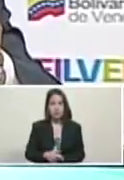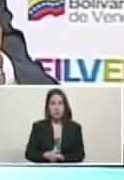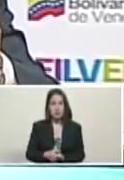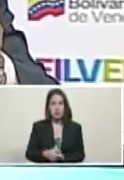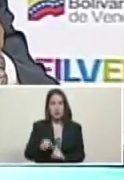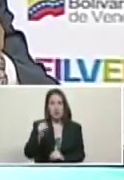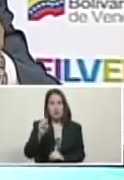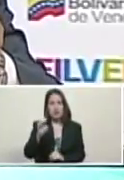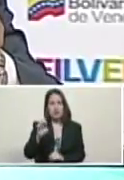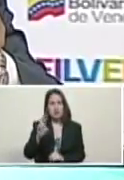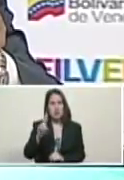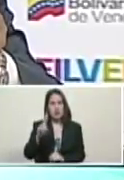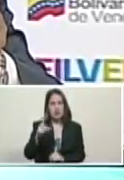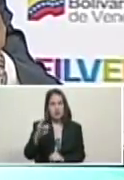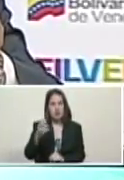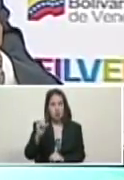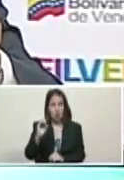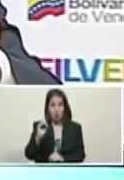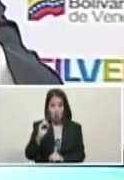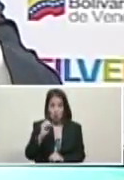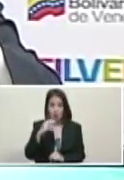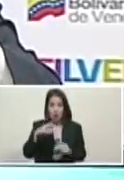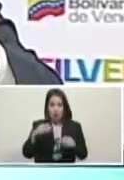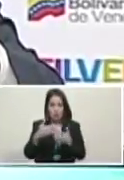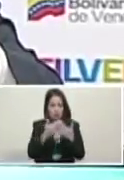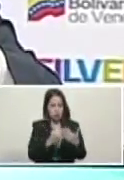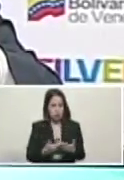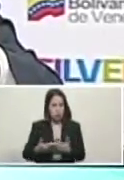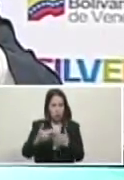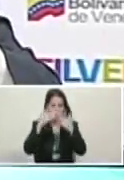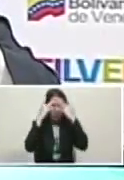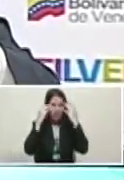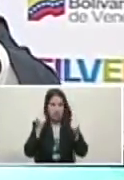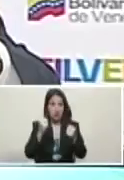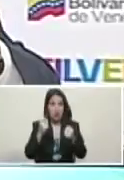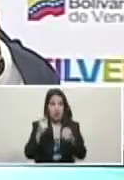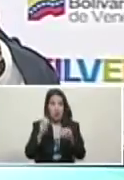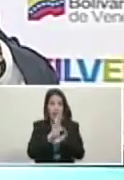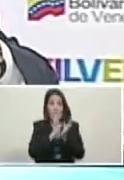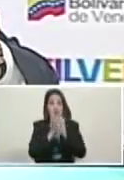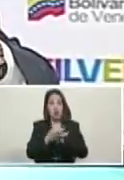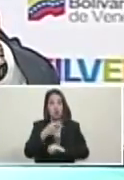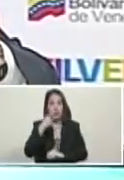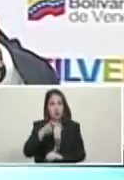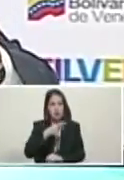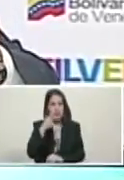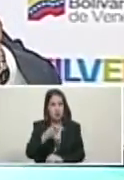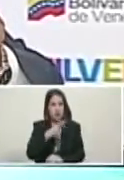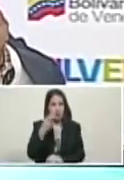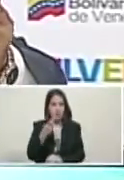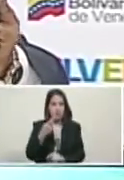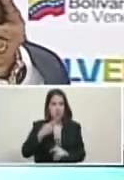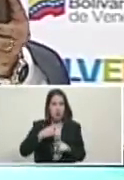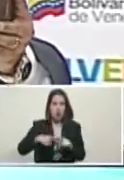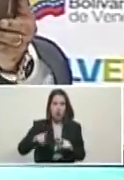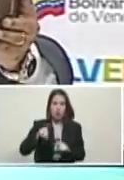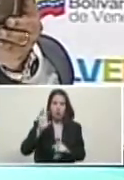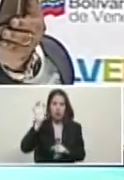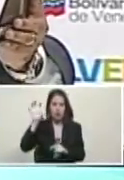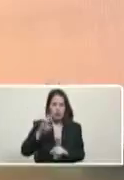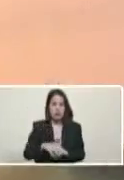nuestros intelectuales, estudioso de la geopolítica. No sé si está presente, Sergio. No, no, está en el exterior. está en el exterior. Se llama